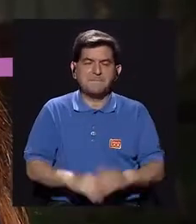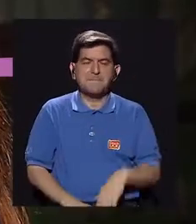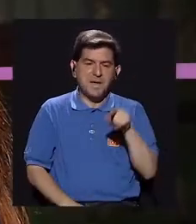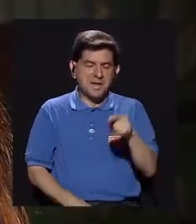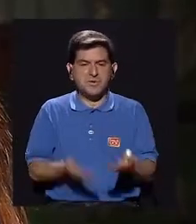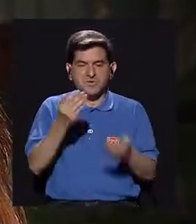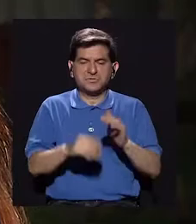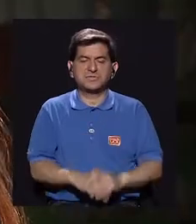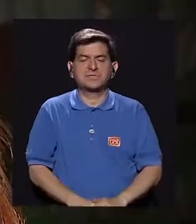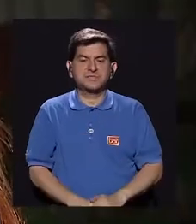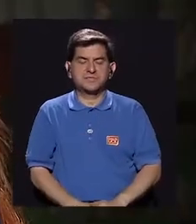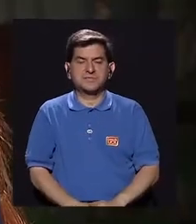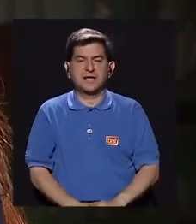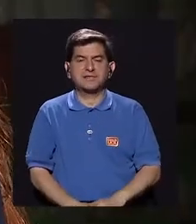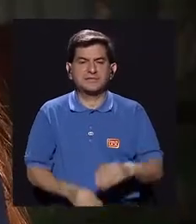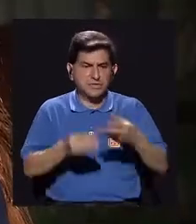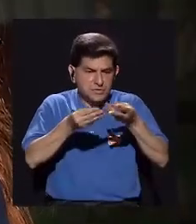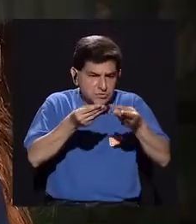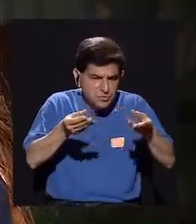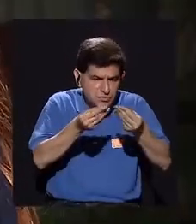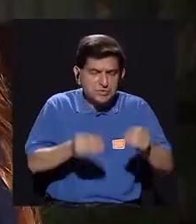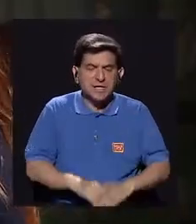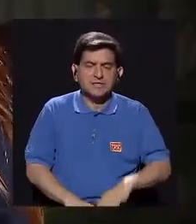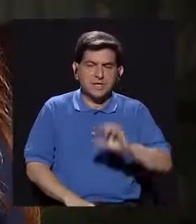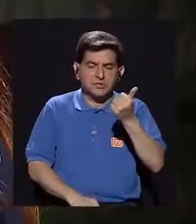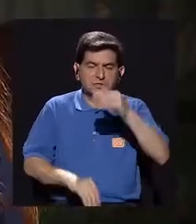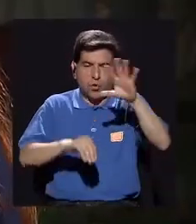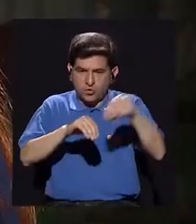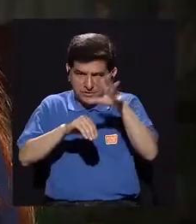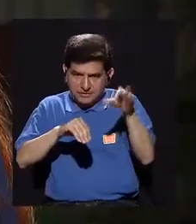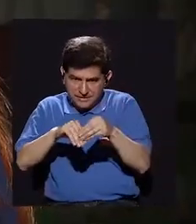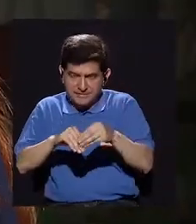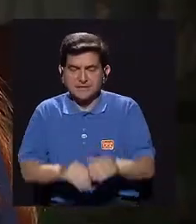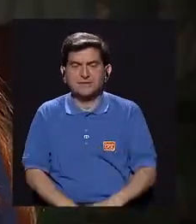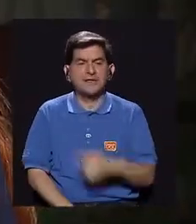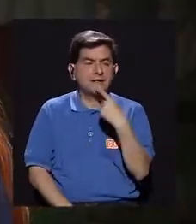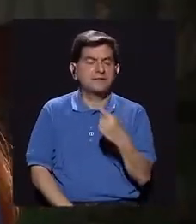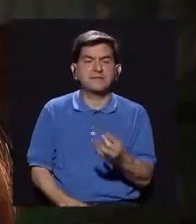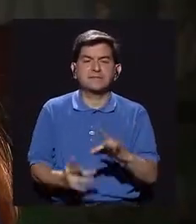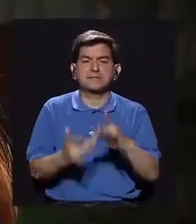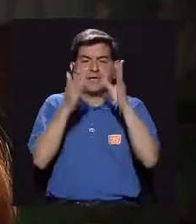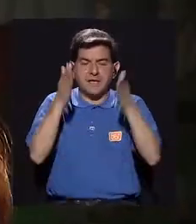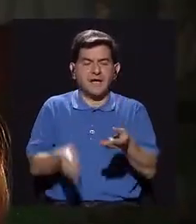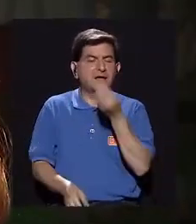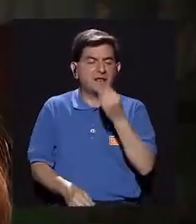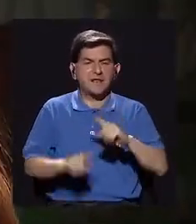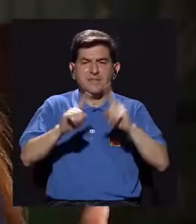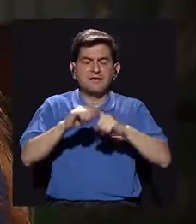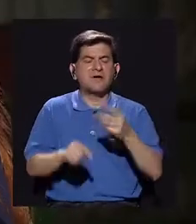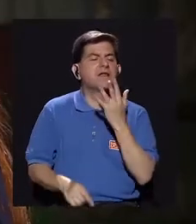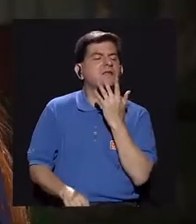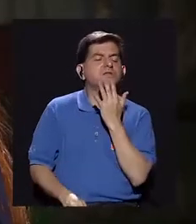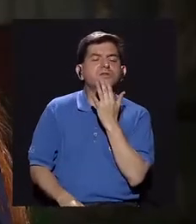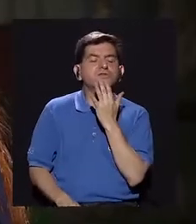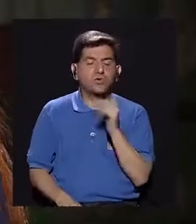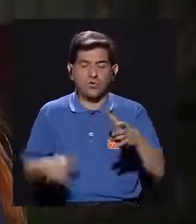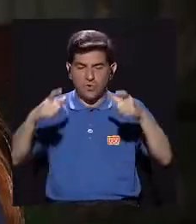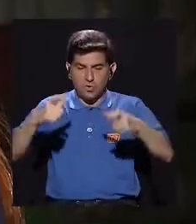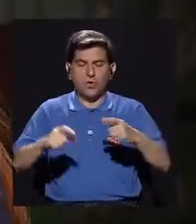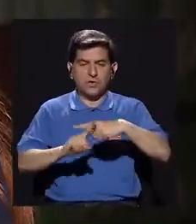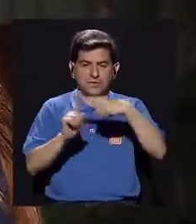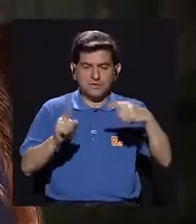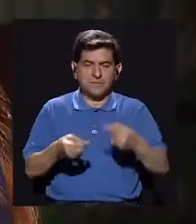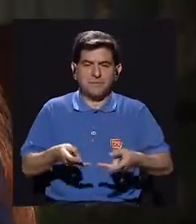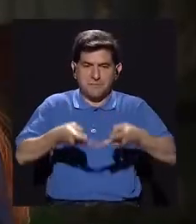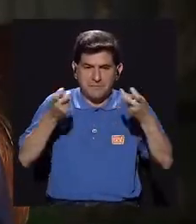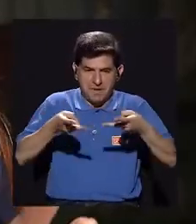de carbohidratos, le agregamos vegetales y le agregamos proteína, ¿verdad? Lo que nos dicen los nutricionistas, un montón de colores en el plato, que